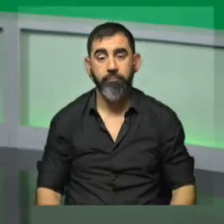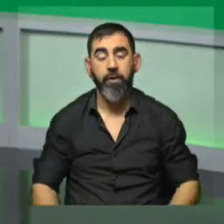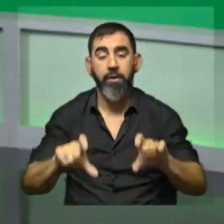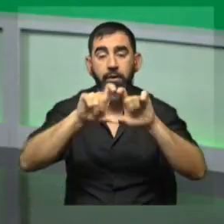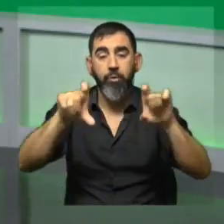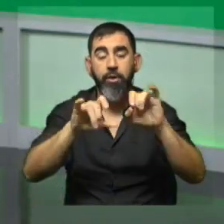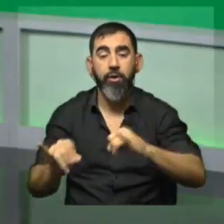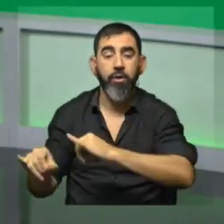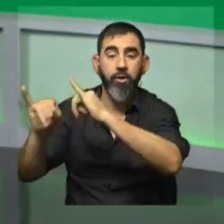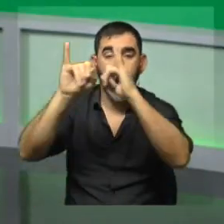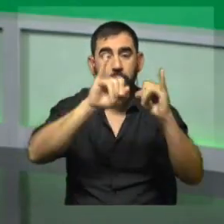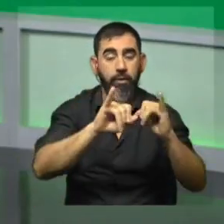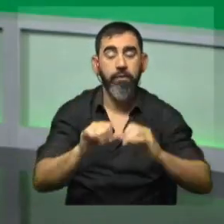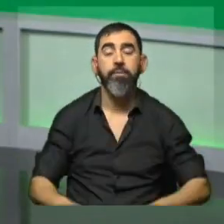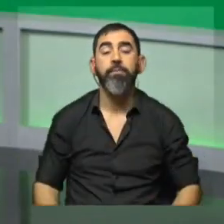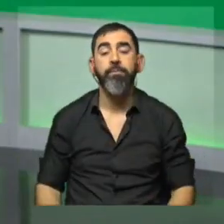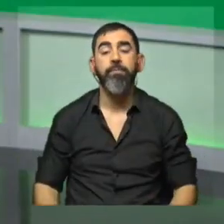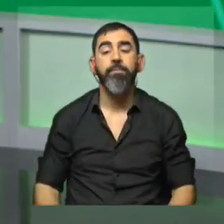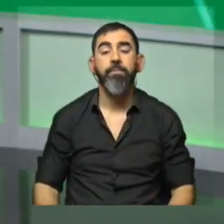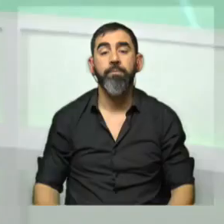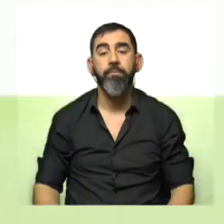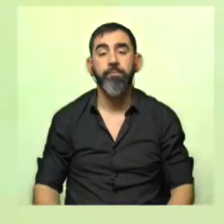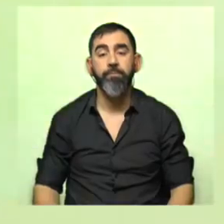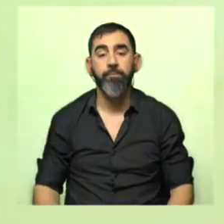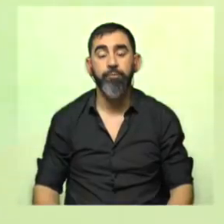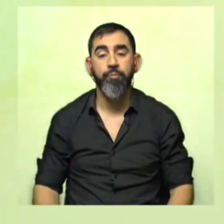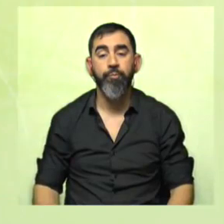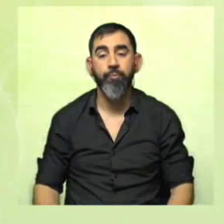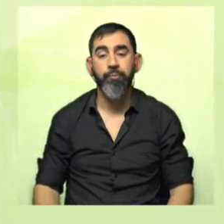Compartimos ahora otros titulares de esta jornada.